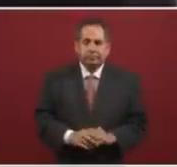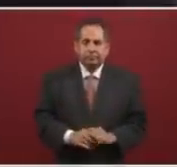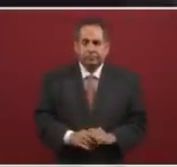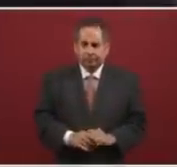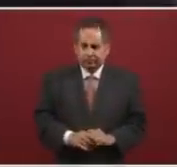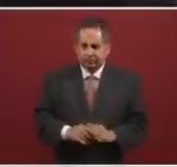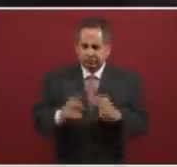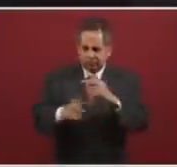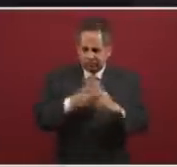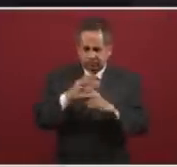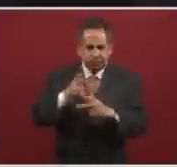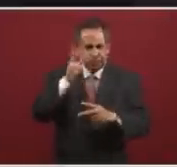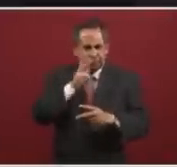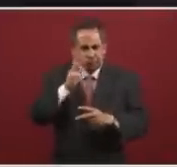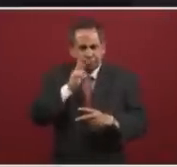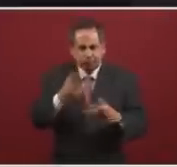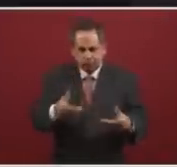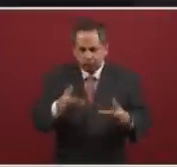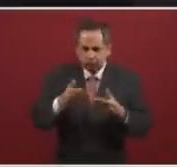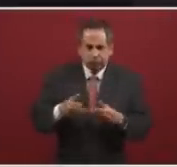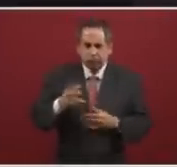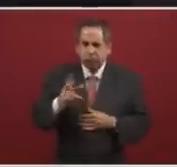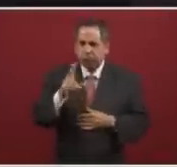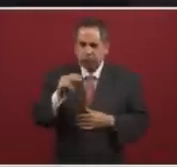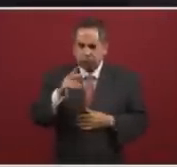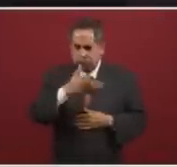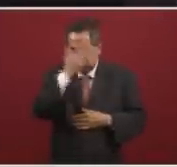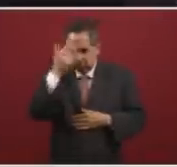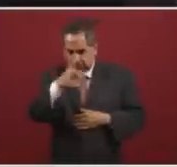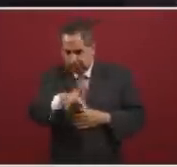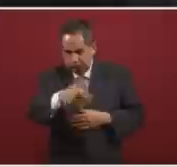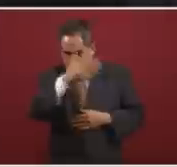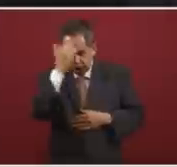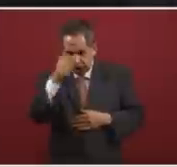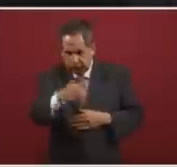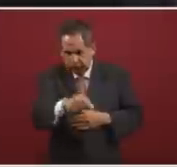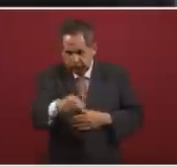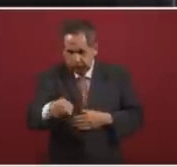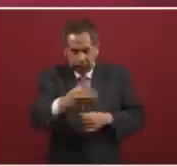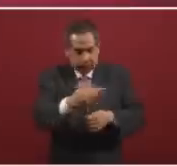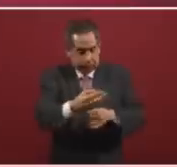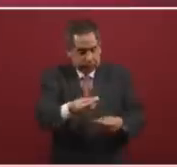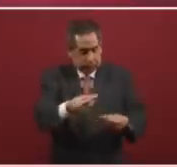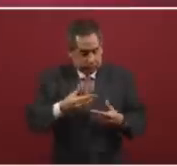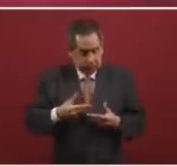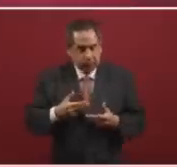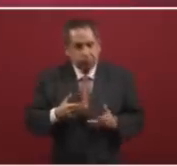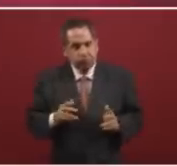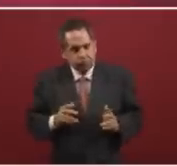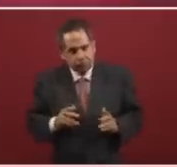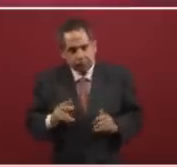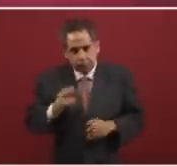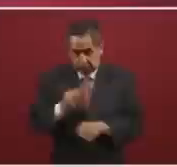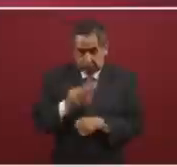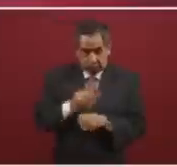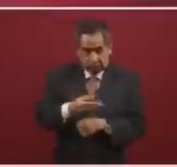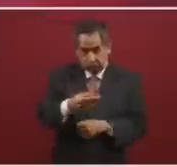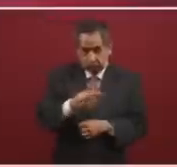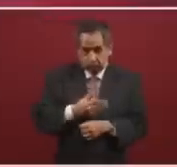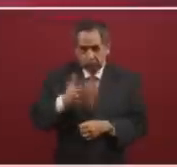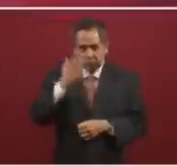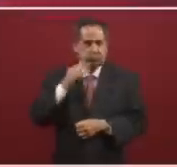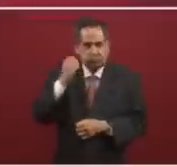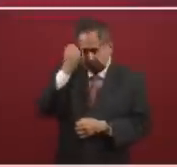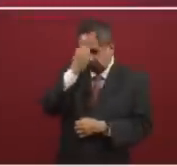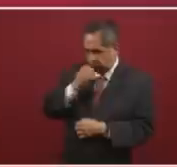vamos a buscar la manera no lo sabía usted me estoy enterando ahora lo